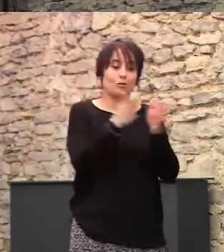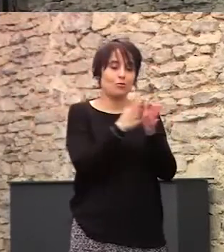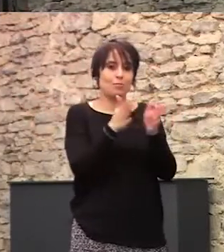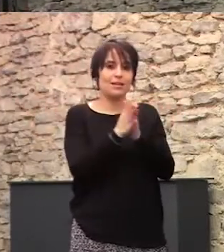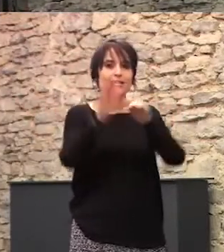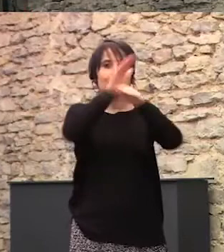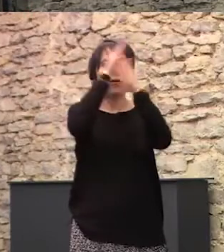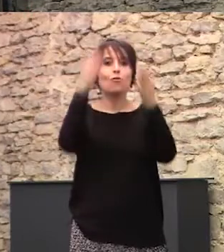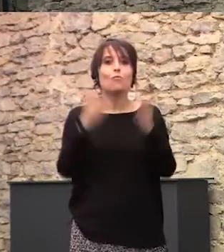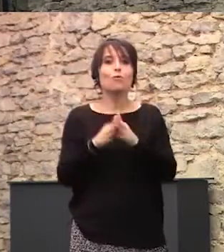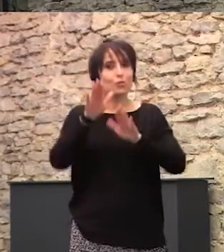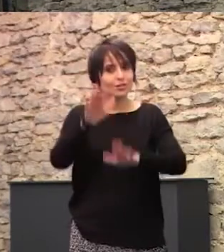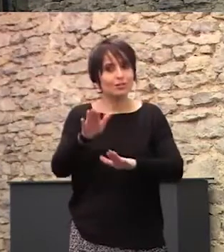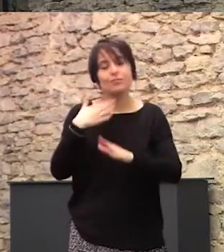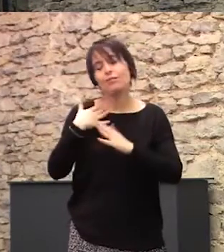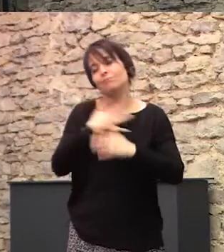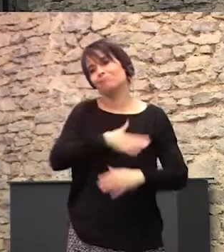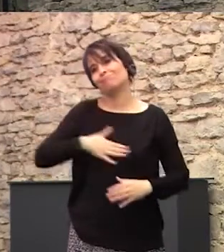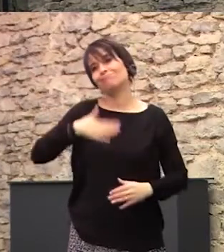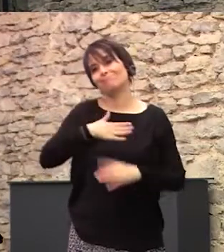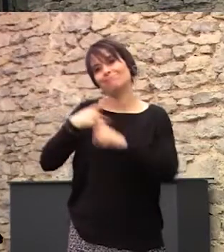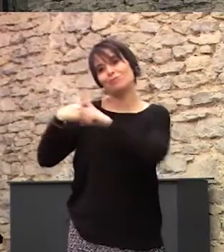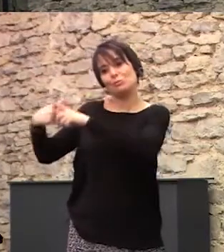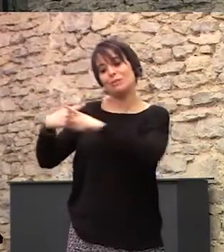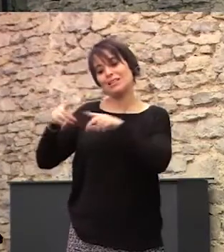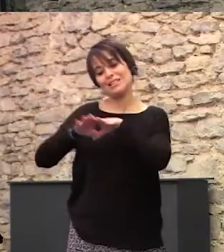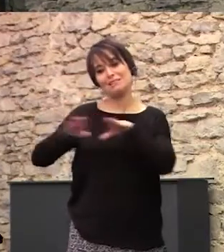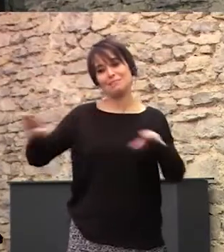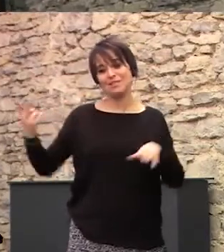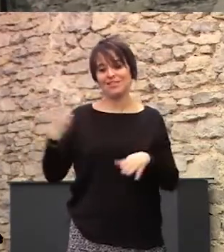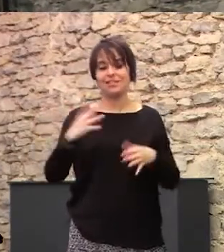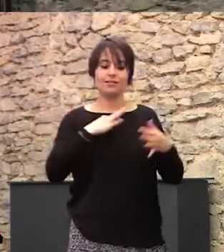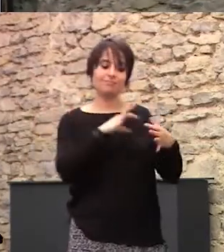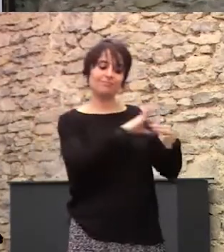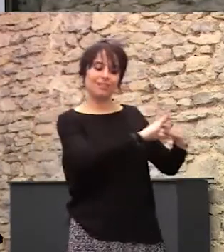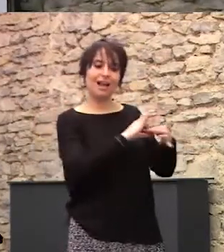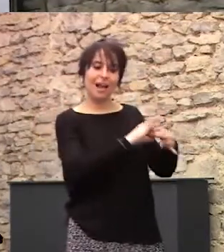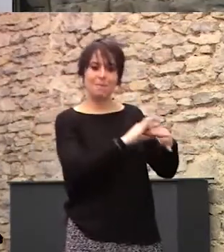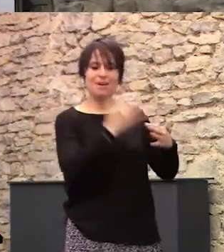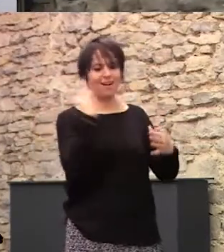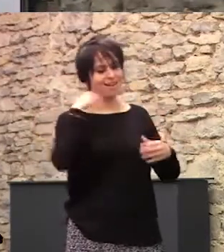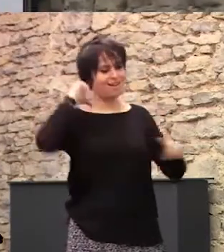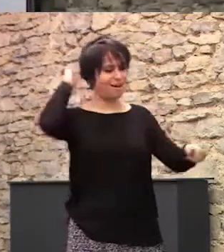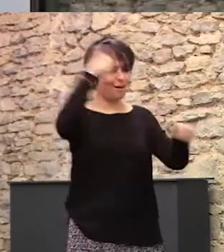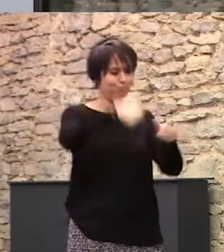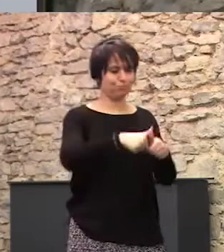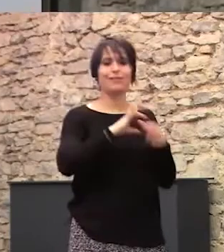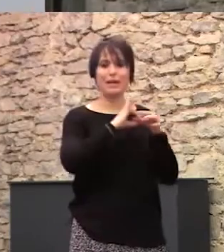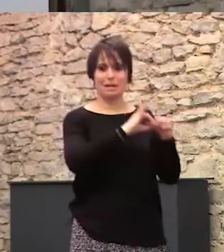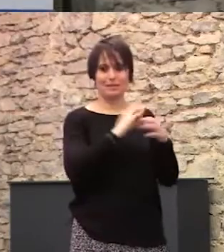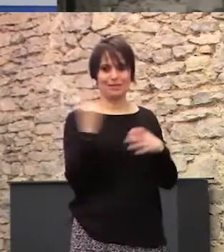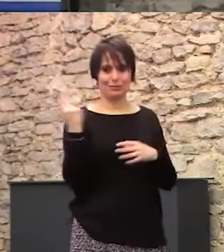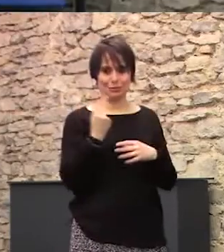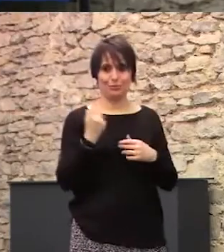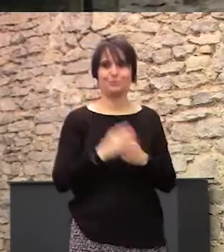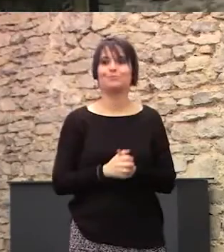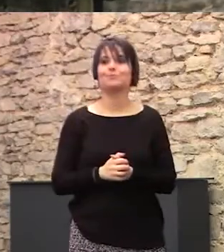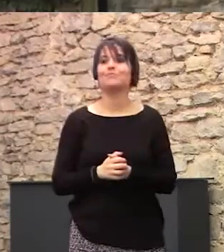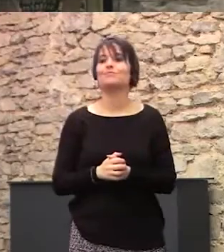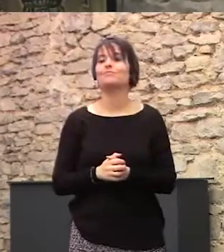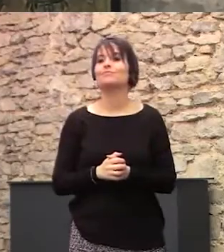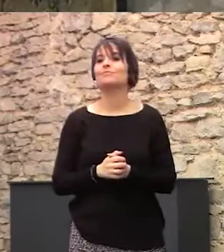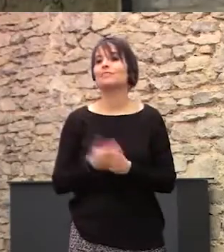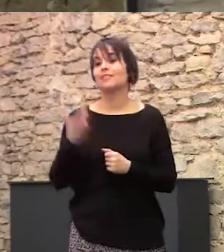Es también un placer compartir la mesa con Maya, que es amiga de largo recorrido también, y